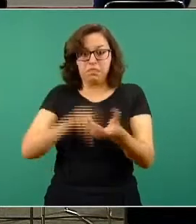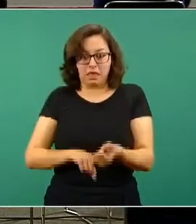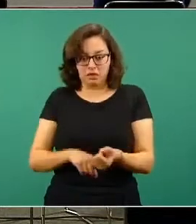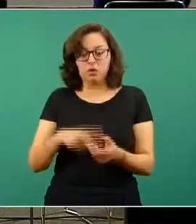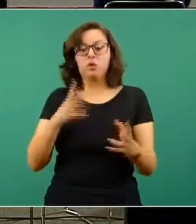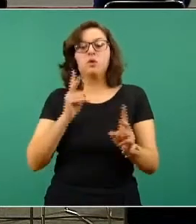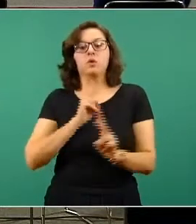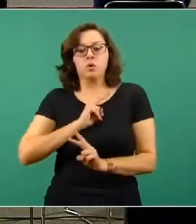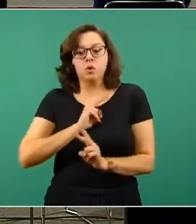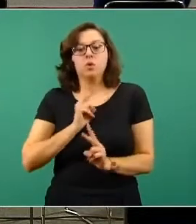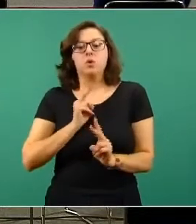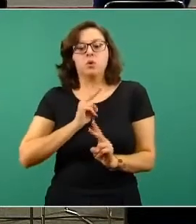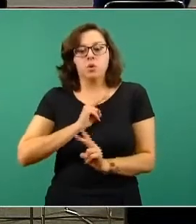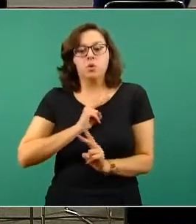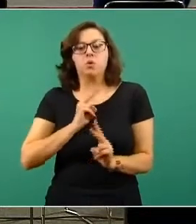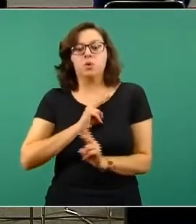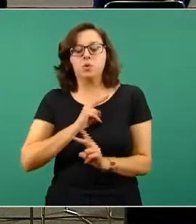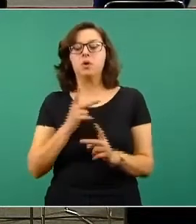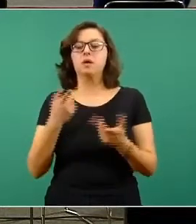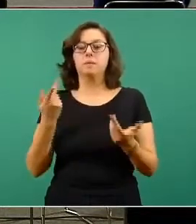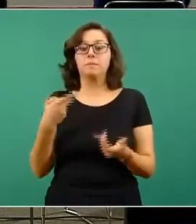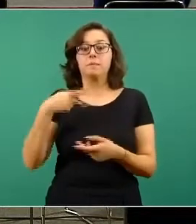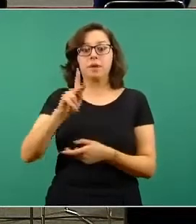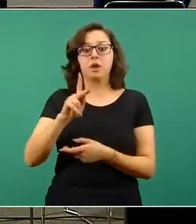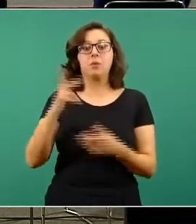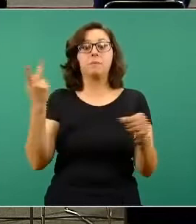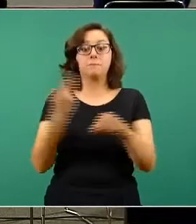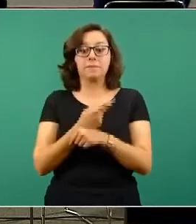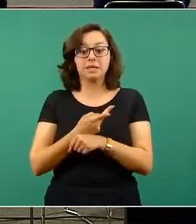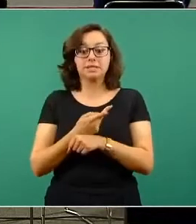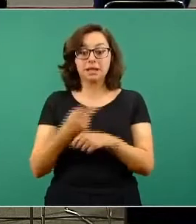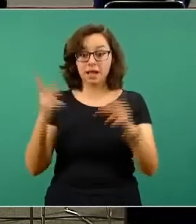permite mantener un filtrado constante del aire,